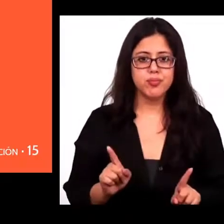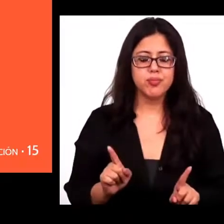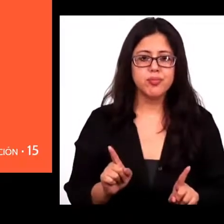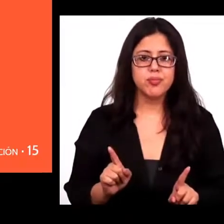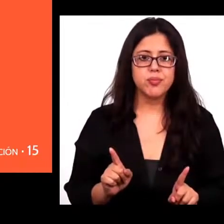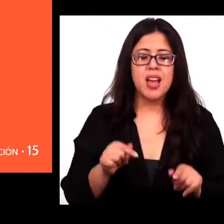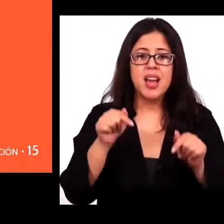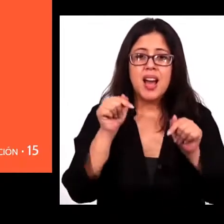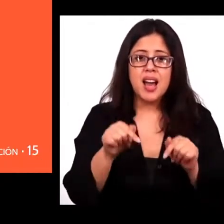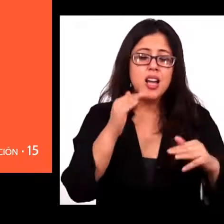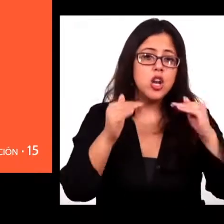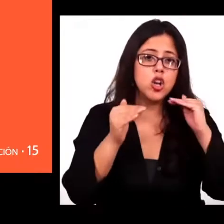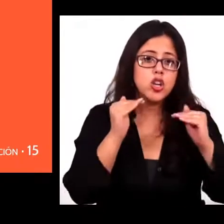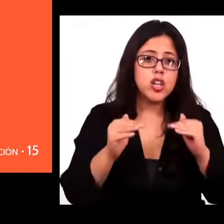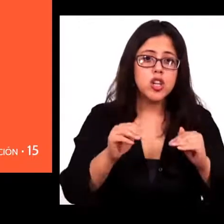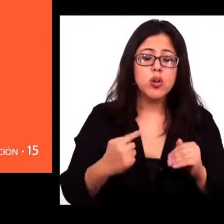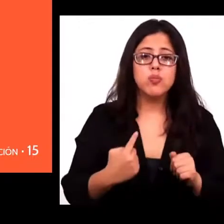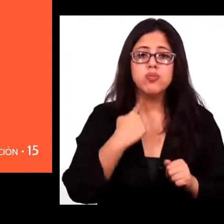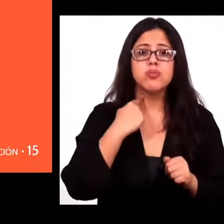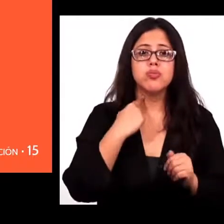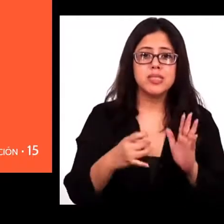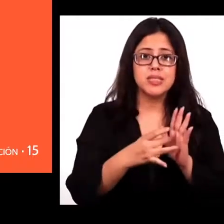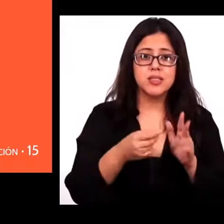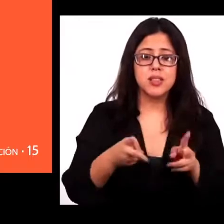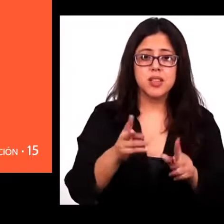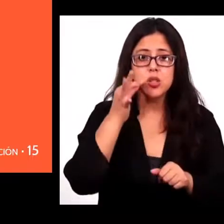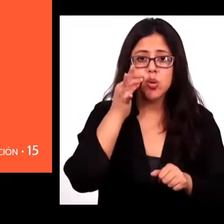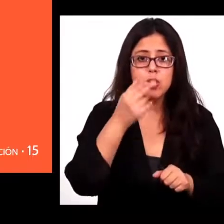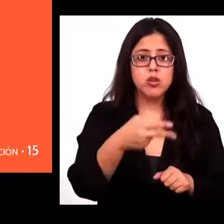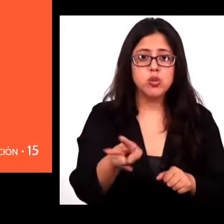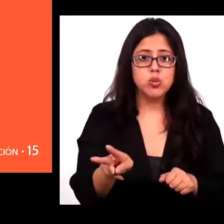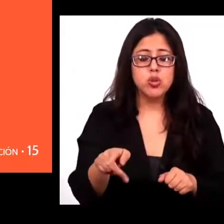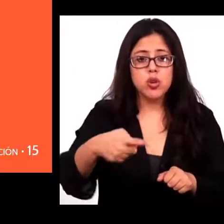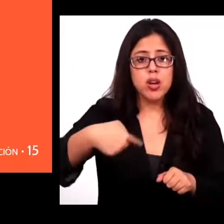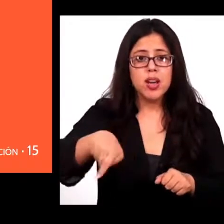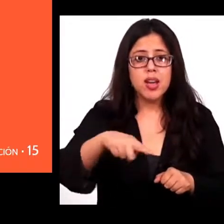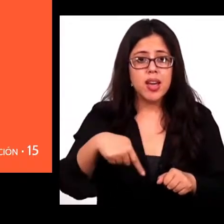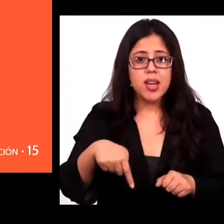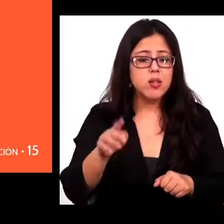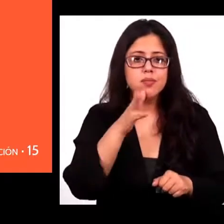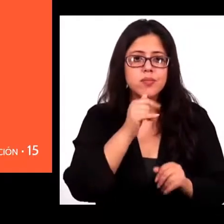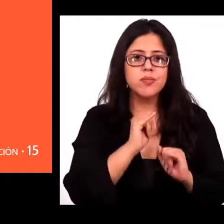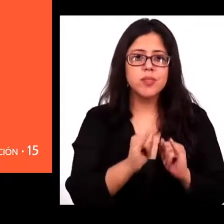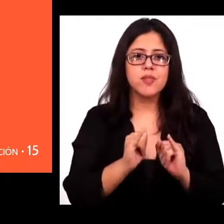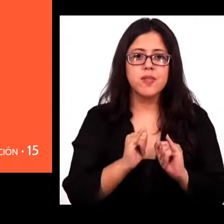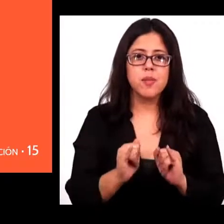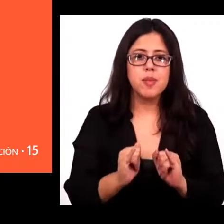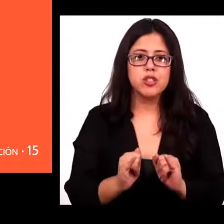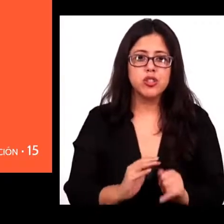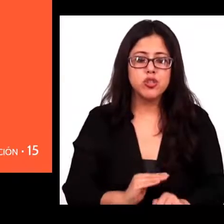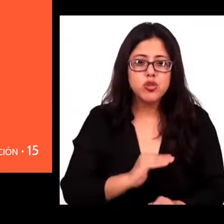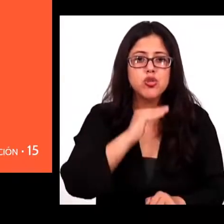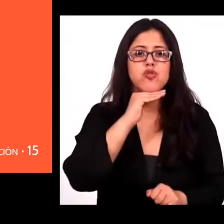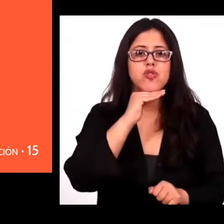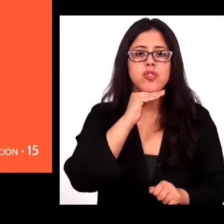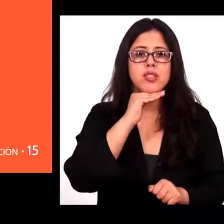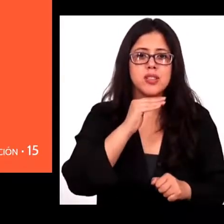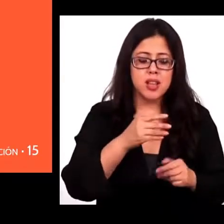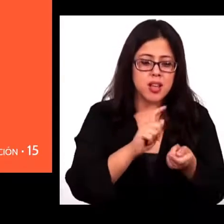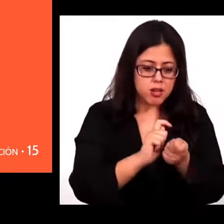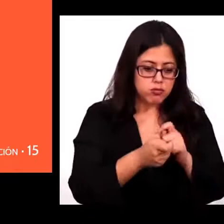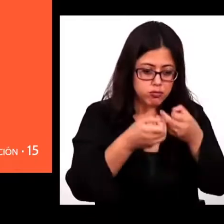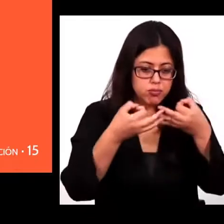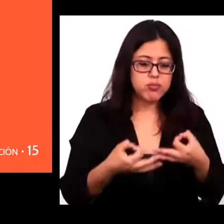niños, niñas y adolescentes víctimas de violaciones a sus derechos humanos no cuentan con información suficiente, actualizada